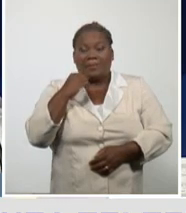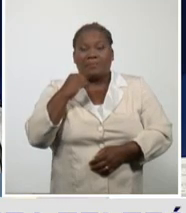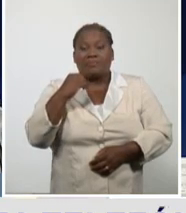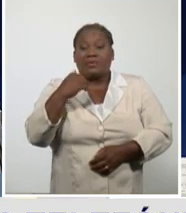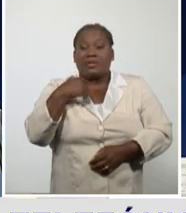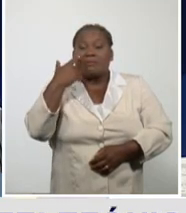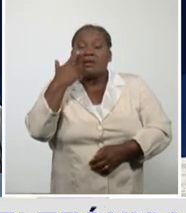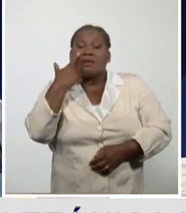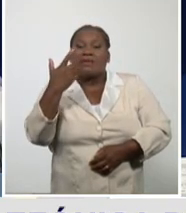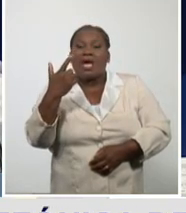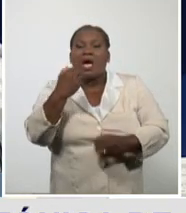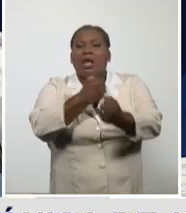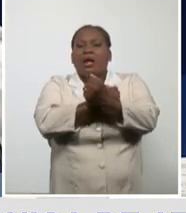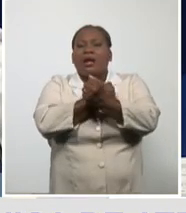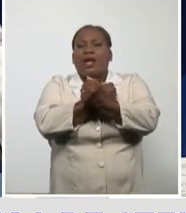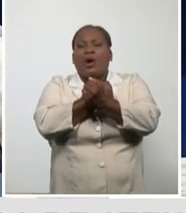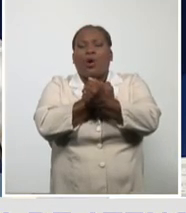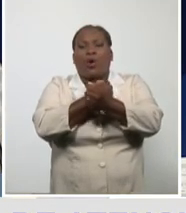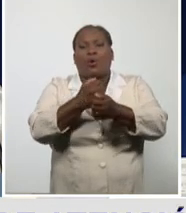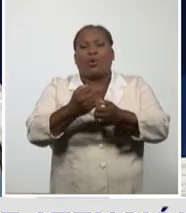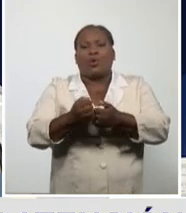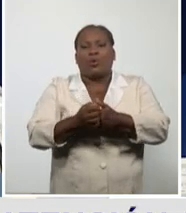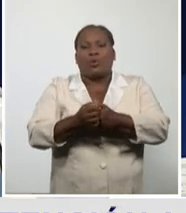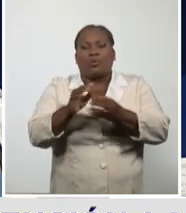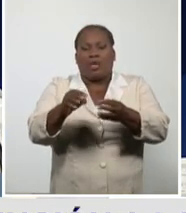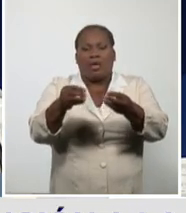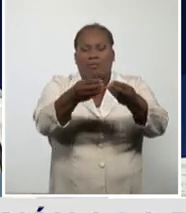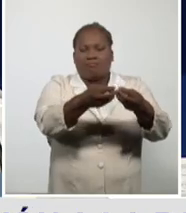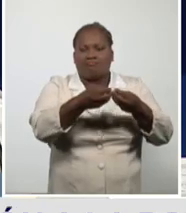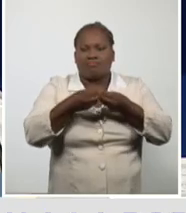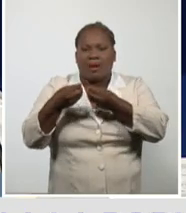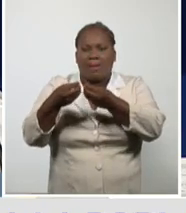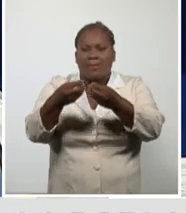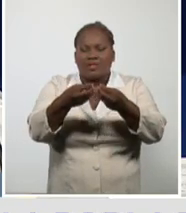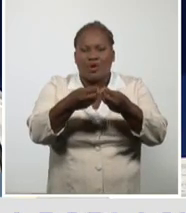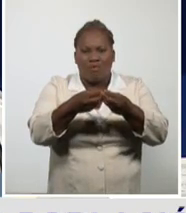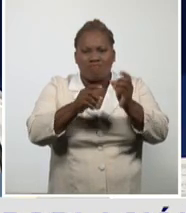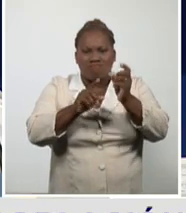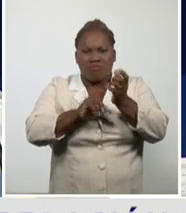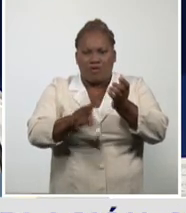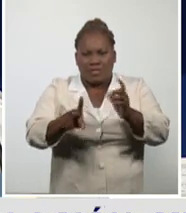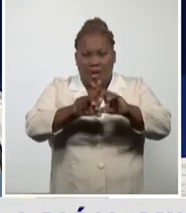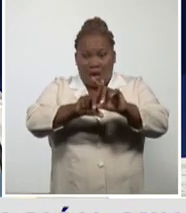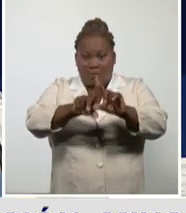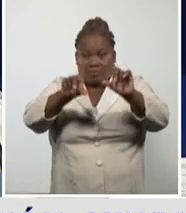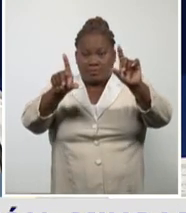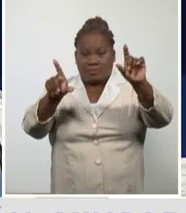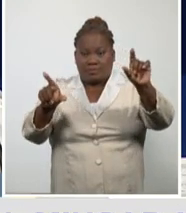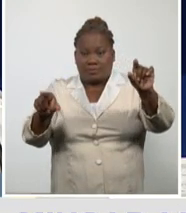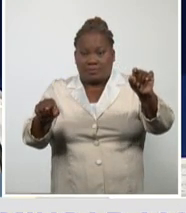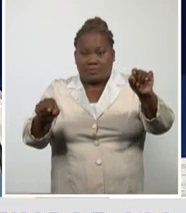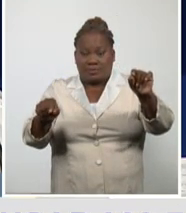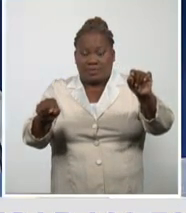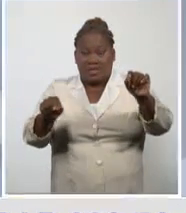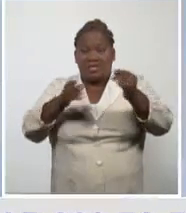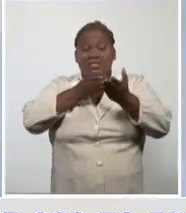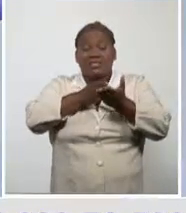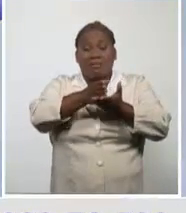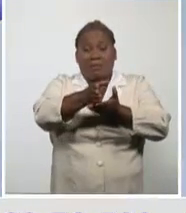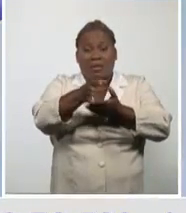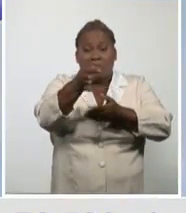que existe de transmisión en cada uno de los territorios. Se mantiene sin cambio el